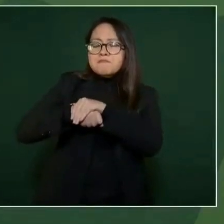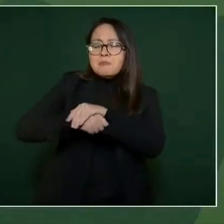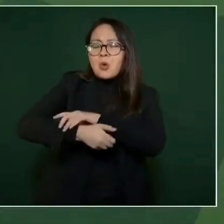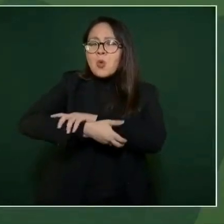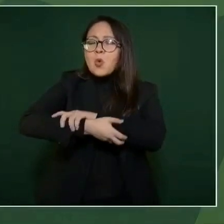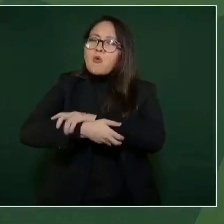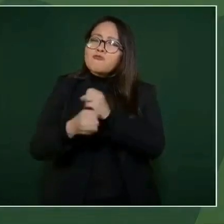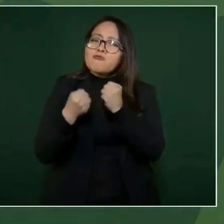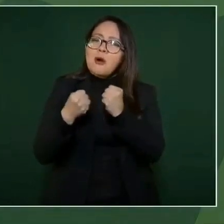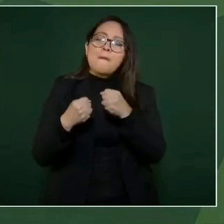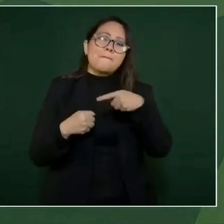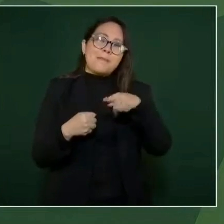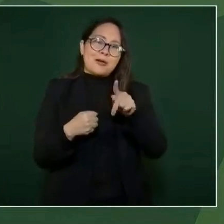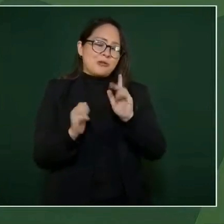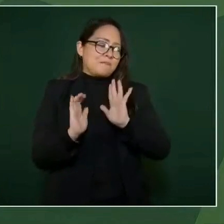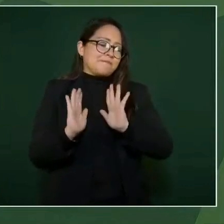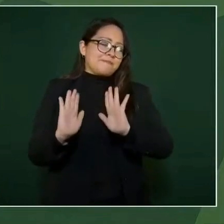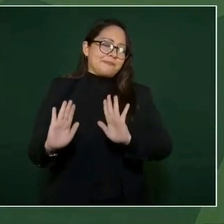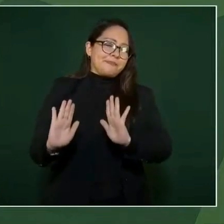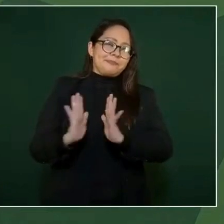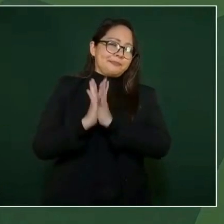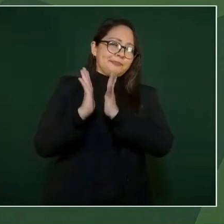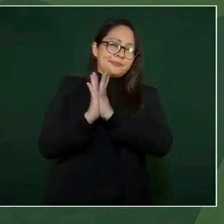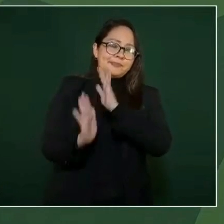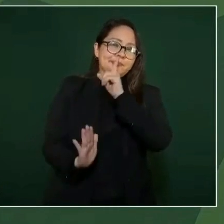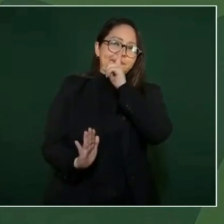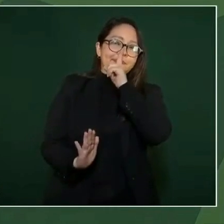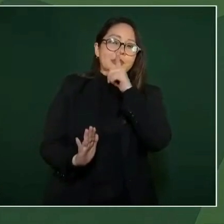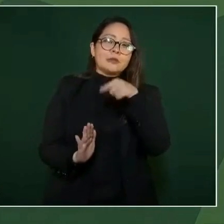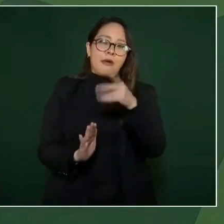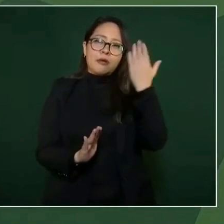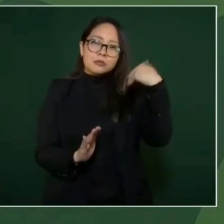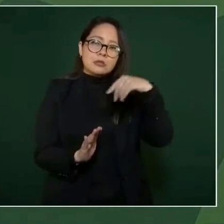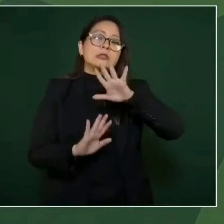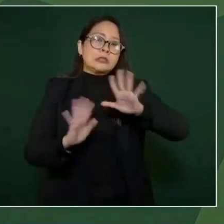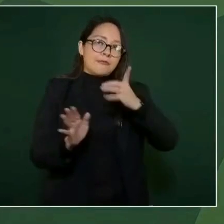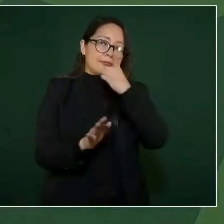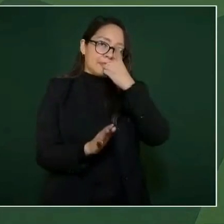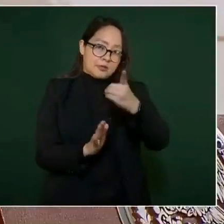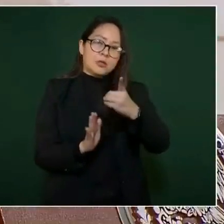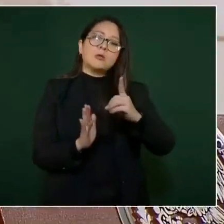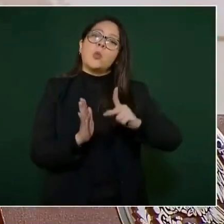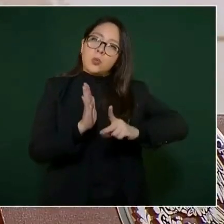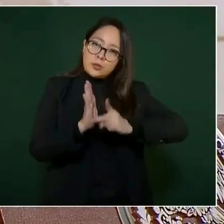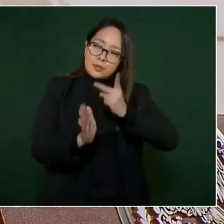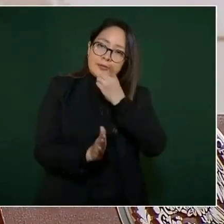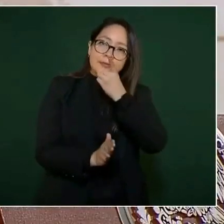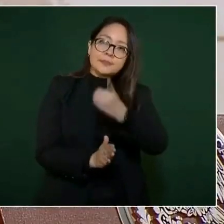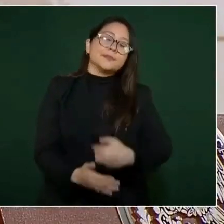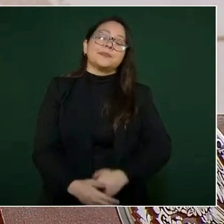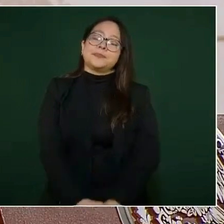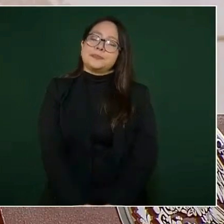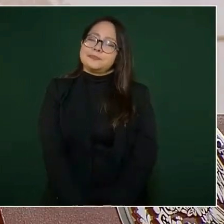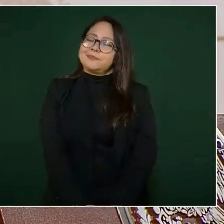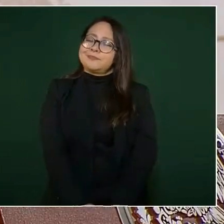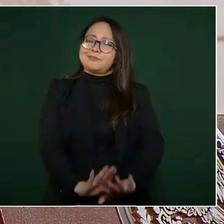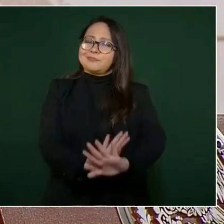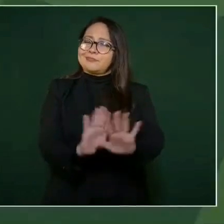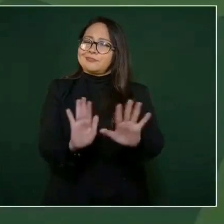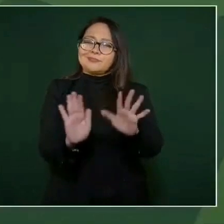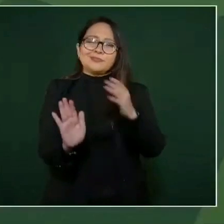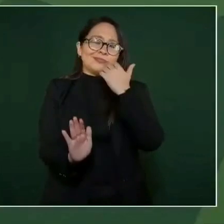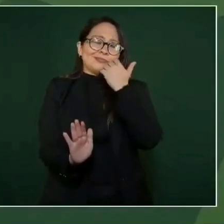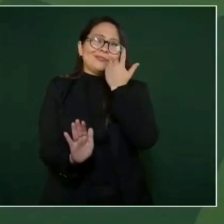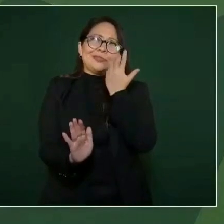es importante, ya lo aclaré en una ocasión, lo voy a volver a hacer, porque no quiero